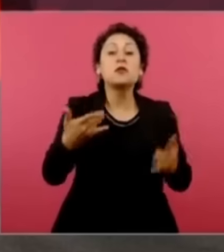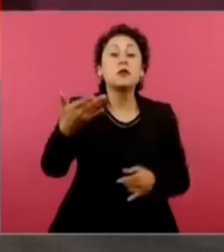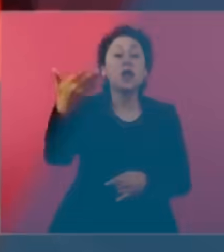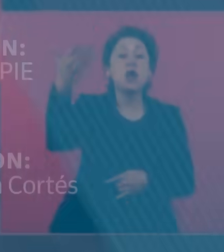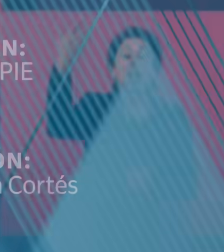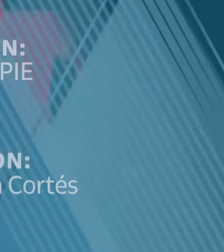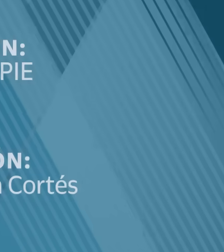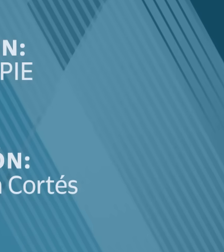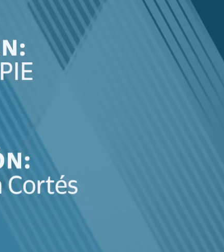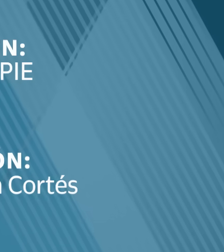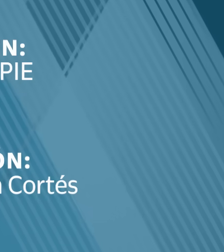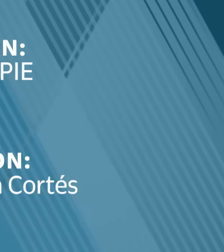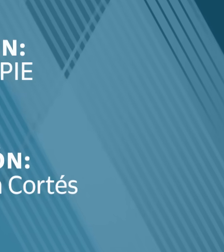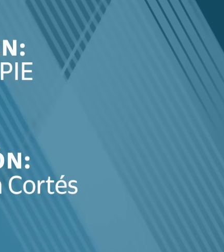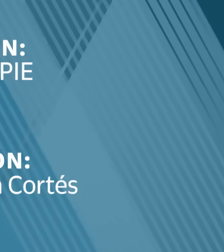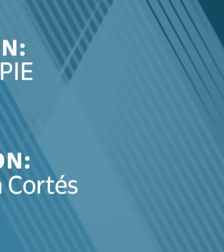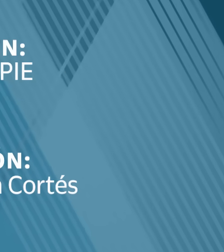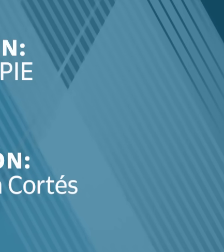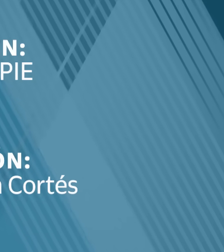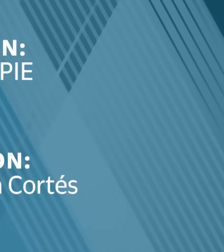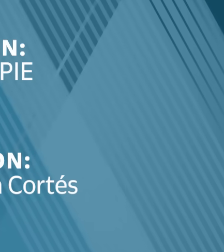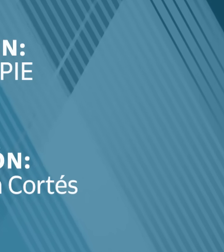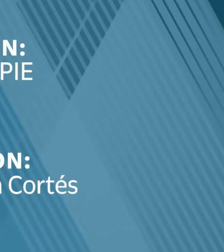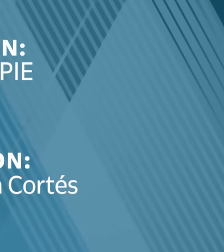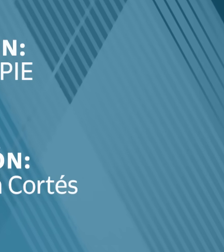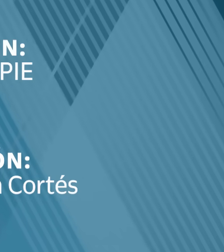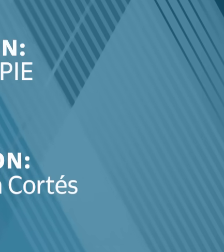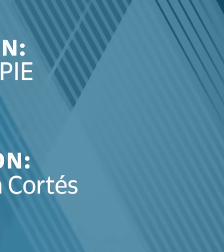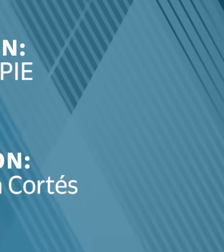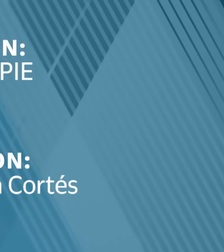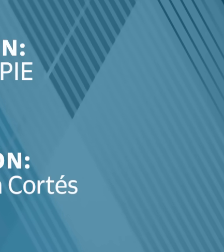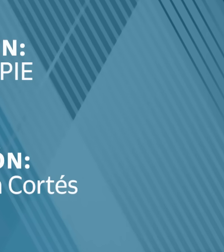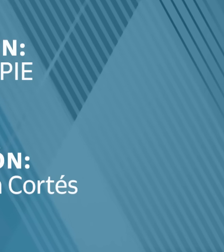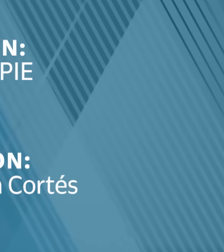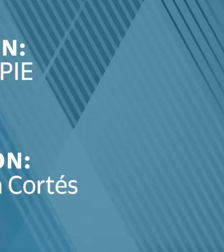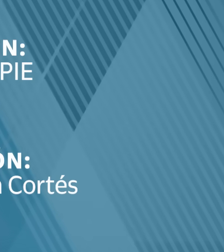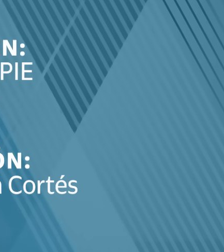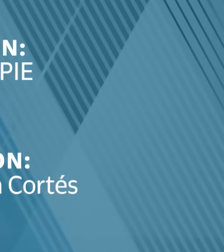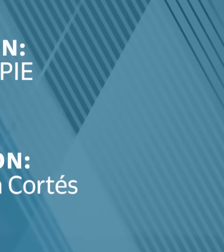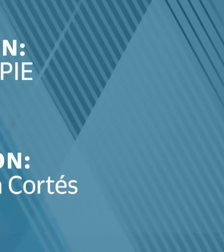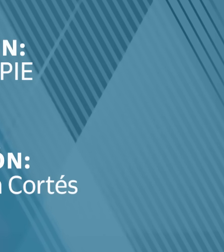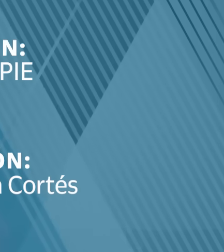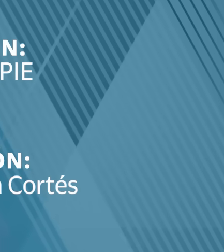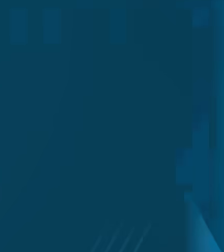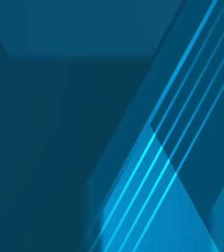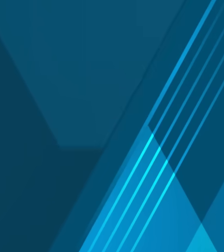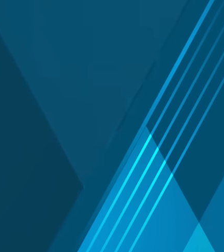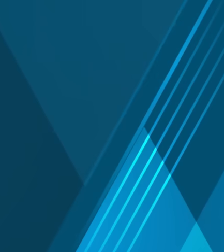ha logrado superarse.